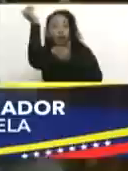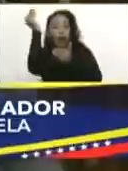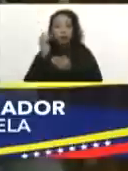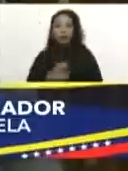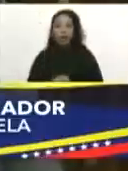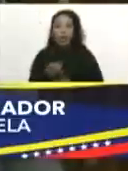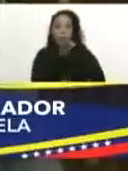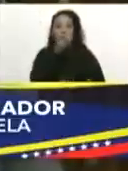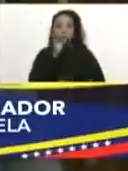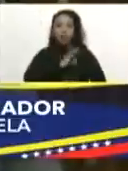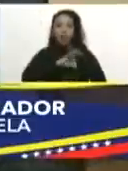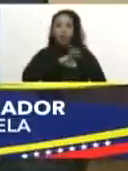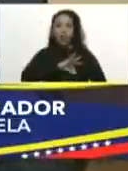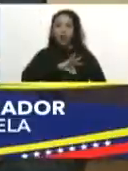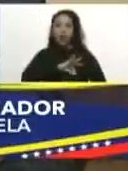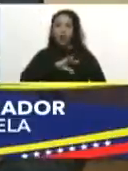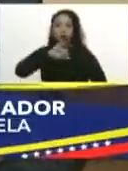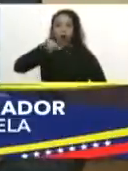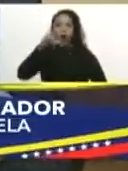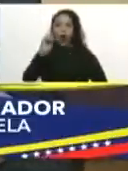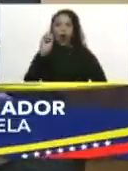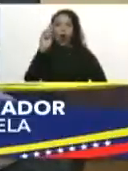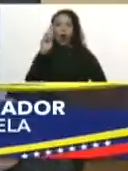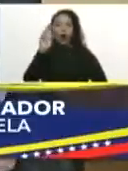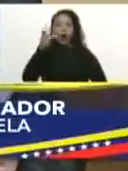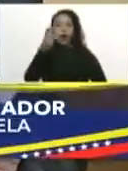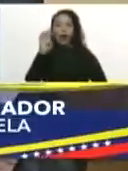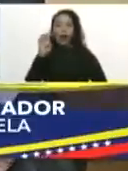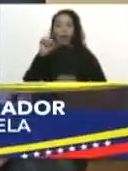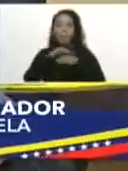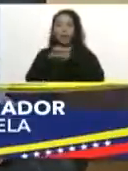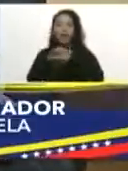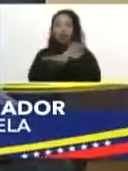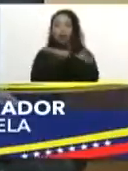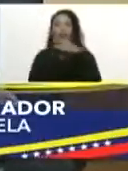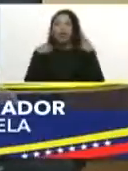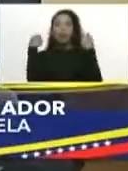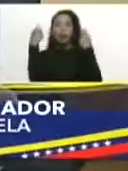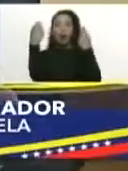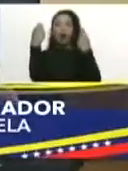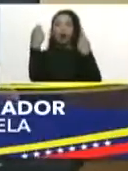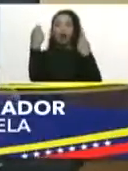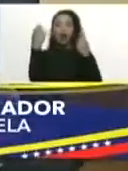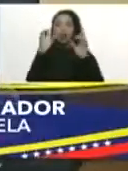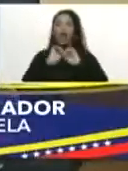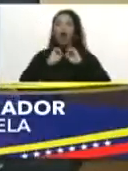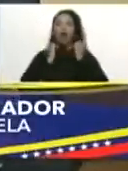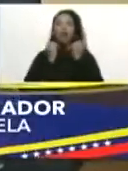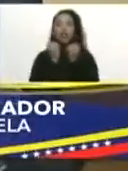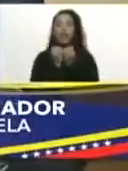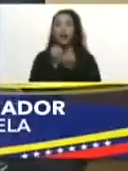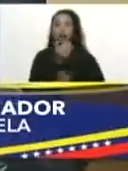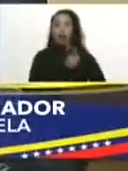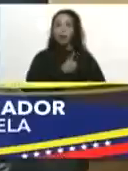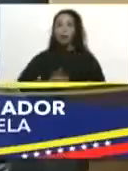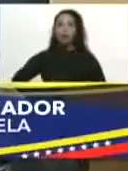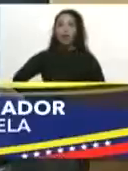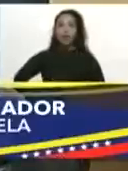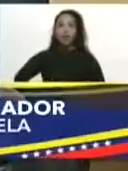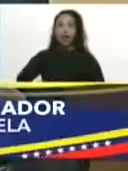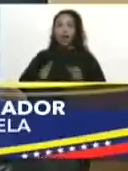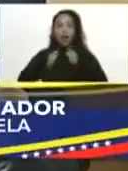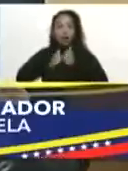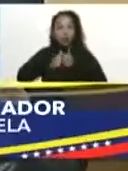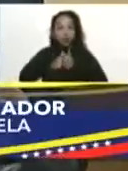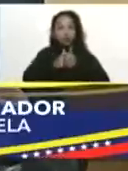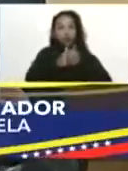Excelentísimo señor Jorge Márquez, ministro de Poder Popular de Despacho de la Presidencia y Seguimiento